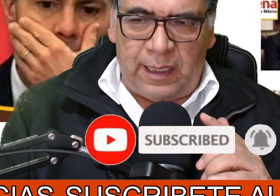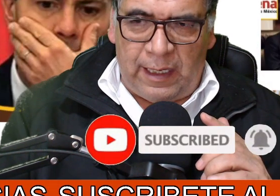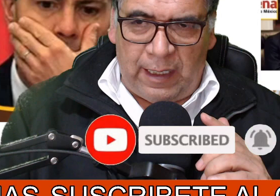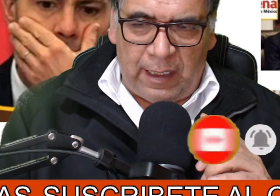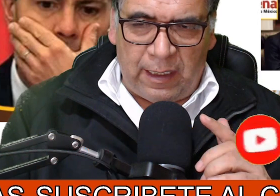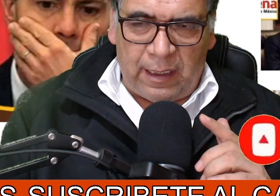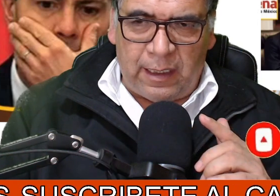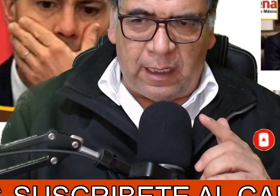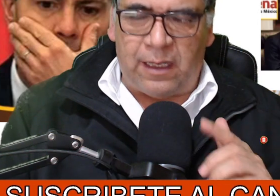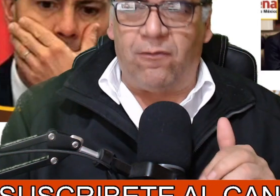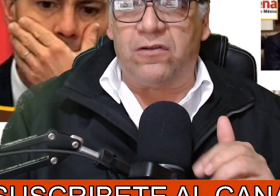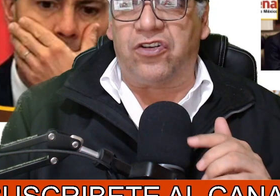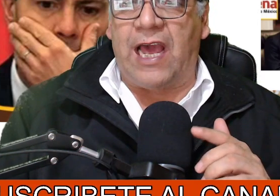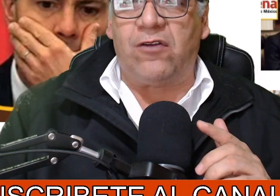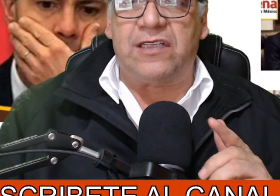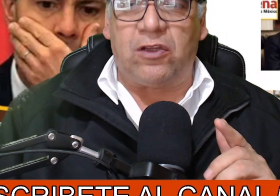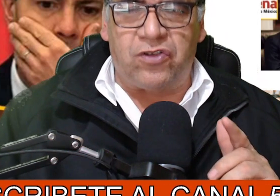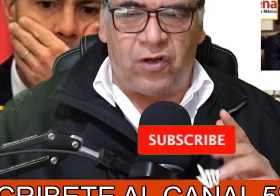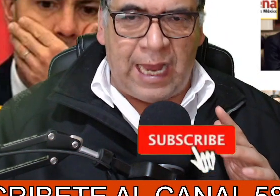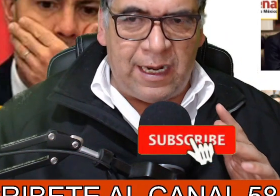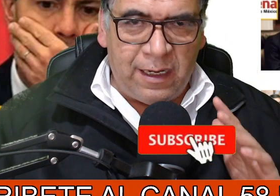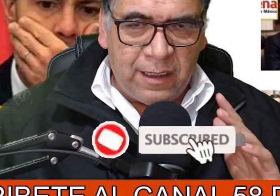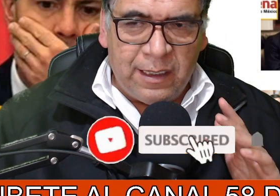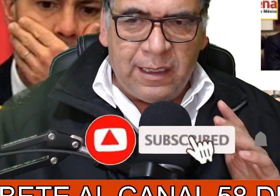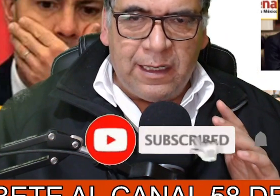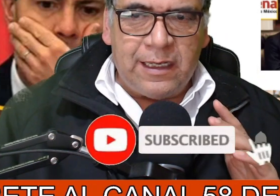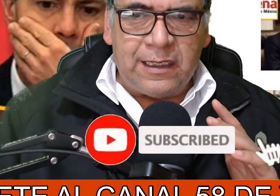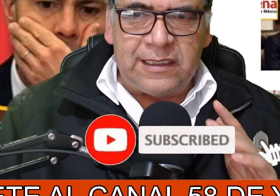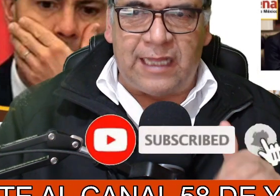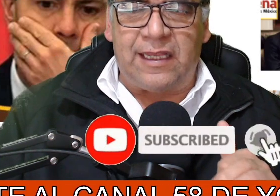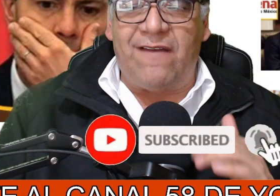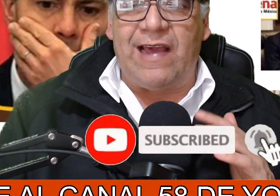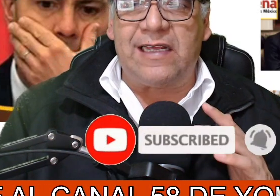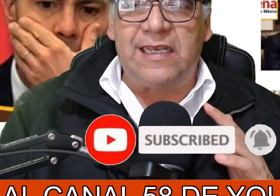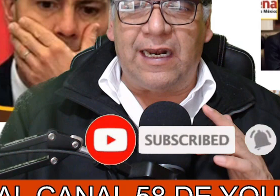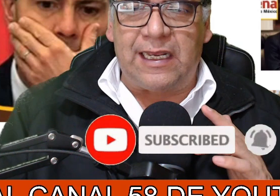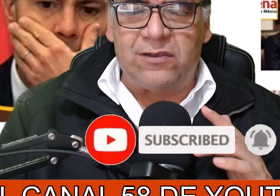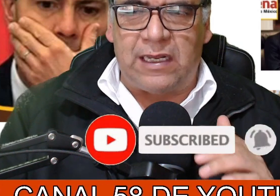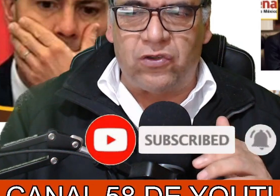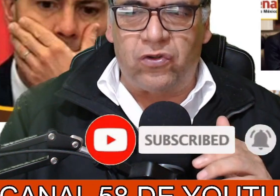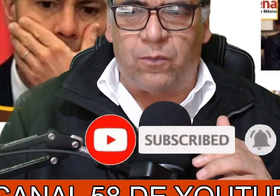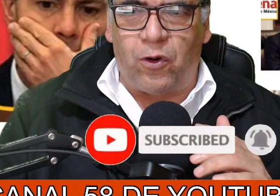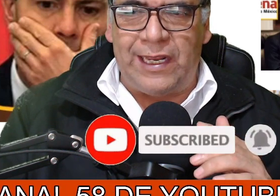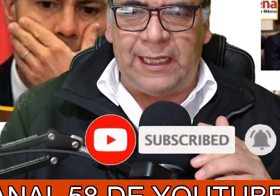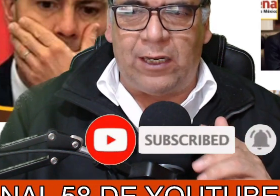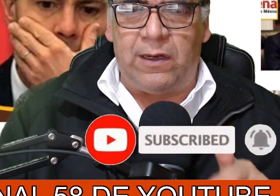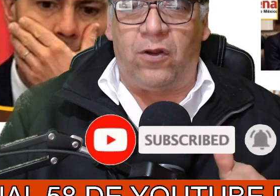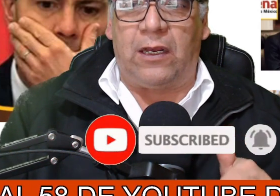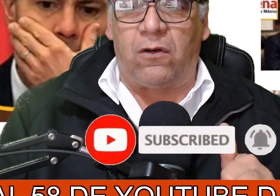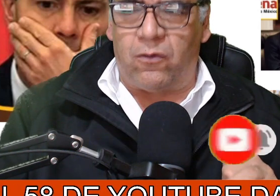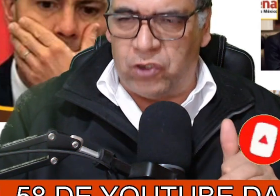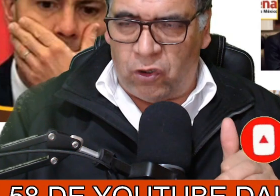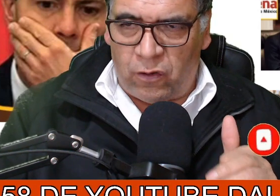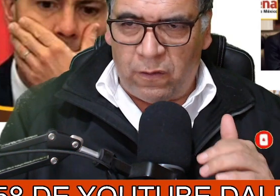senadora de El Revolucionario Institucional se atreve a decir que es un asunto político y no